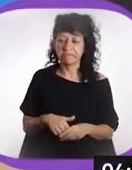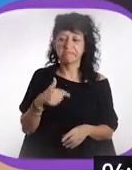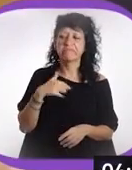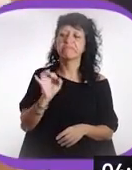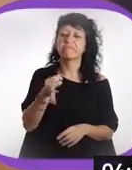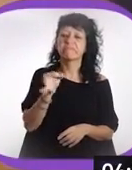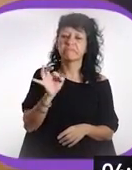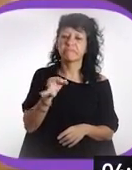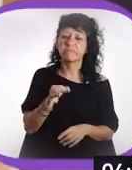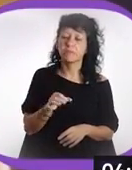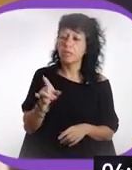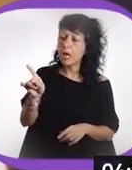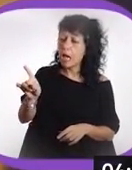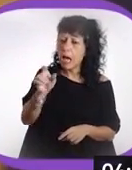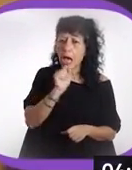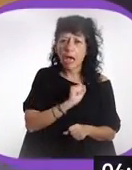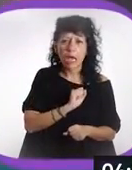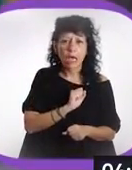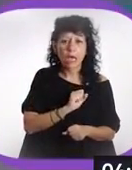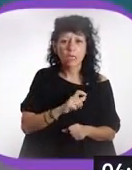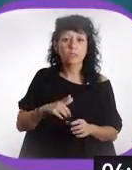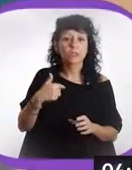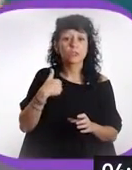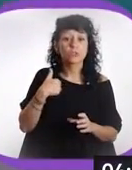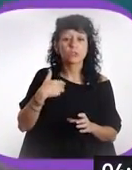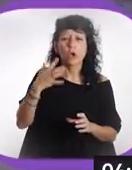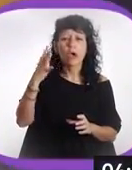sé. Oigan, mi grabadora.